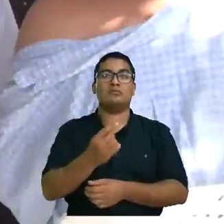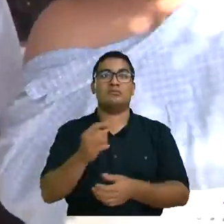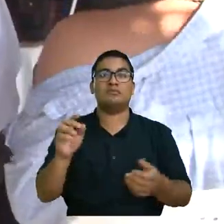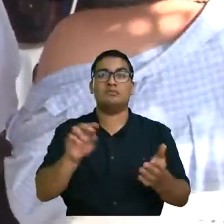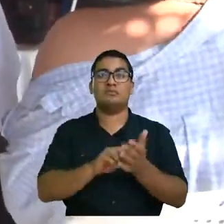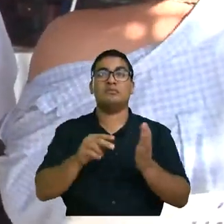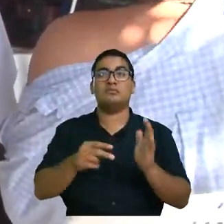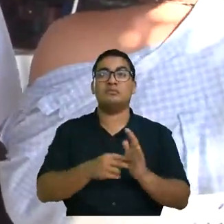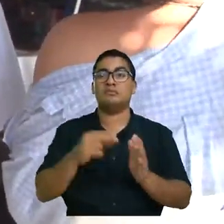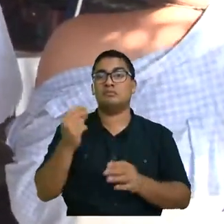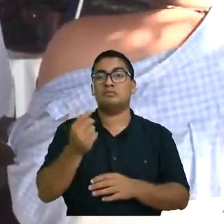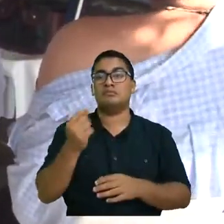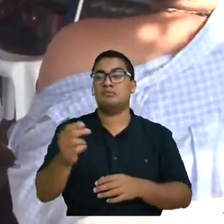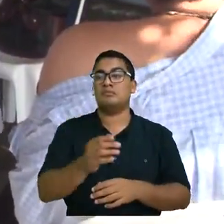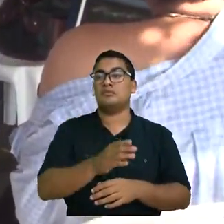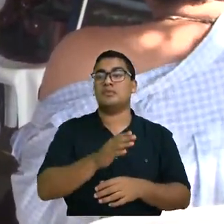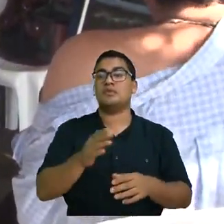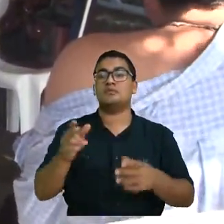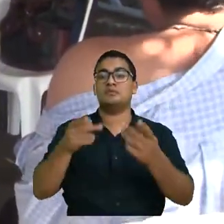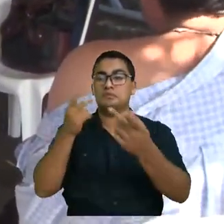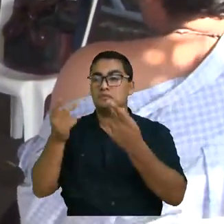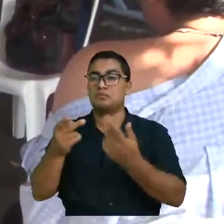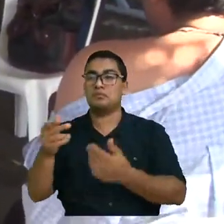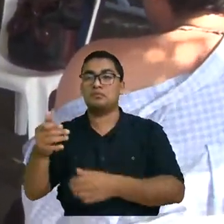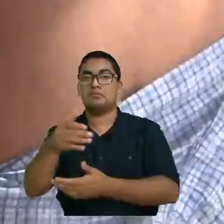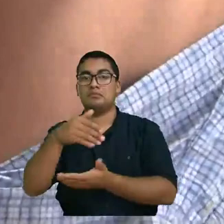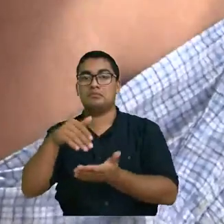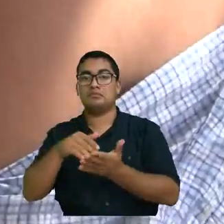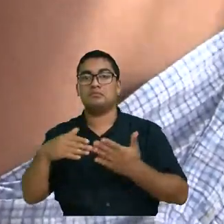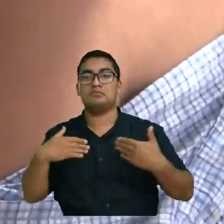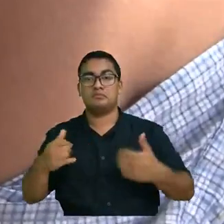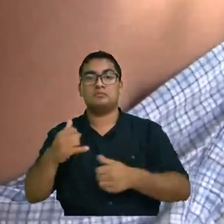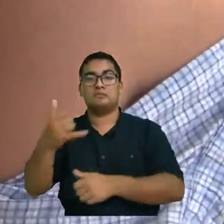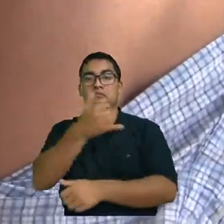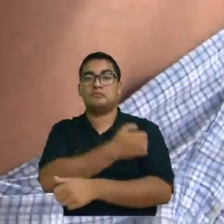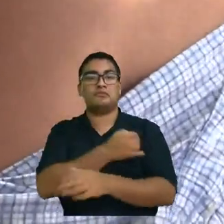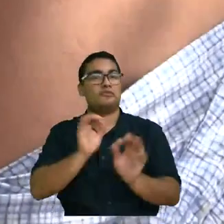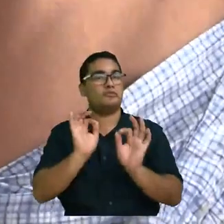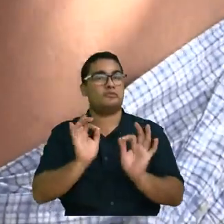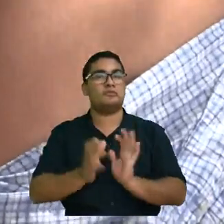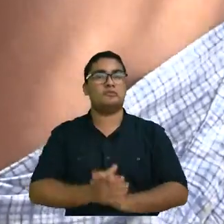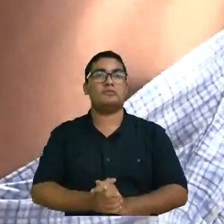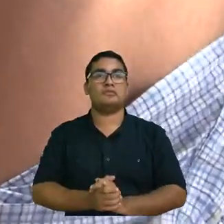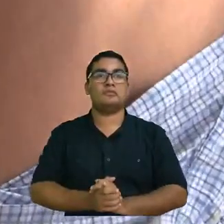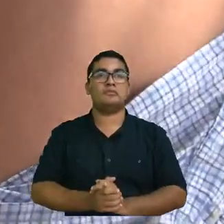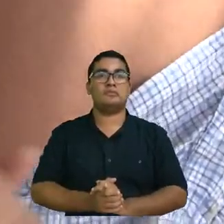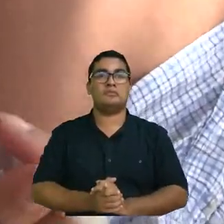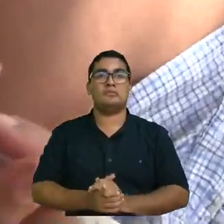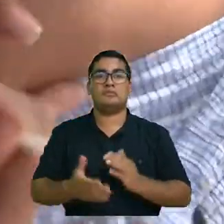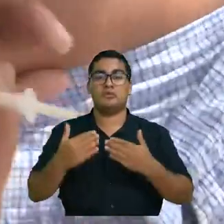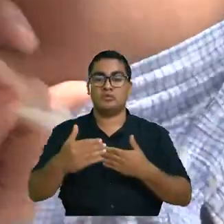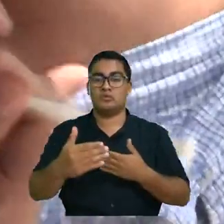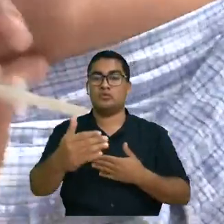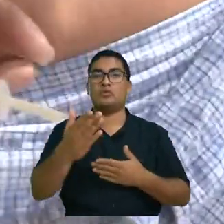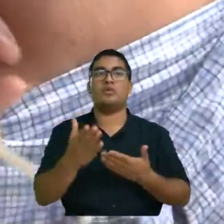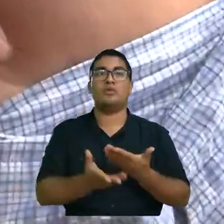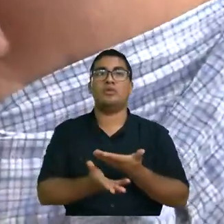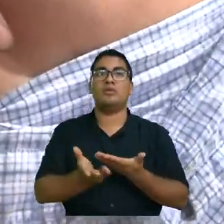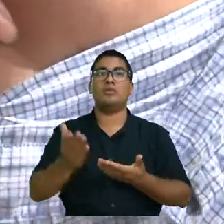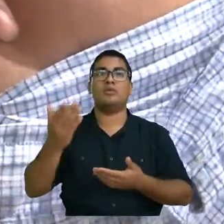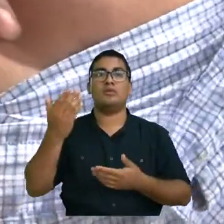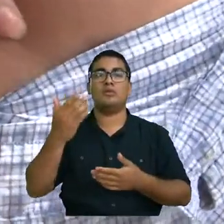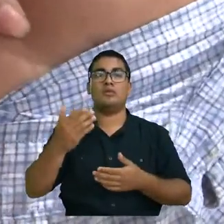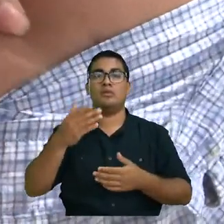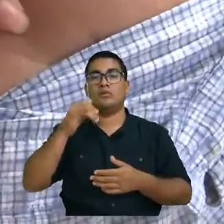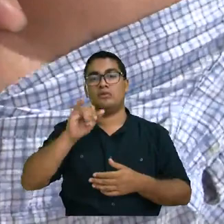que arrimar a una unidad de salud y se les está poniendo la vacuna. Hay personas que dicen, ¿cuándo me toca la vacuna contra la influenza?